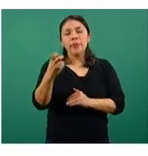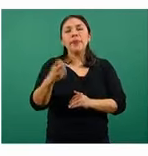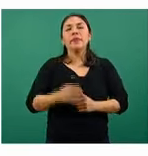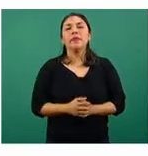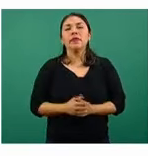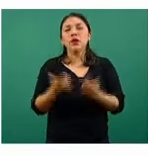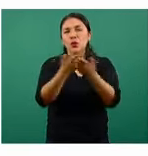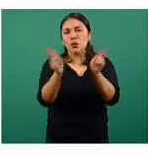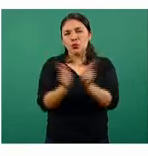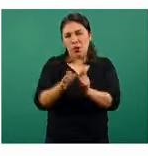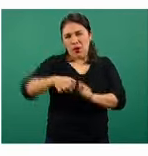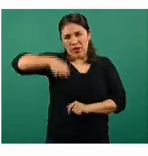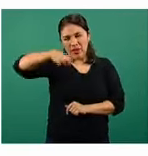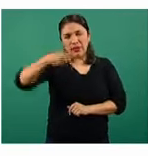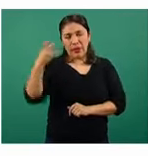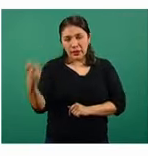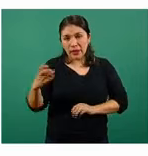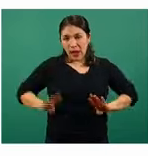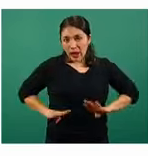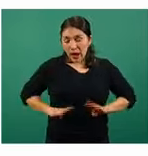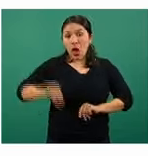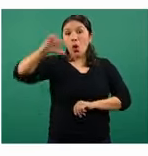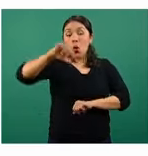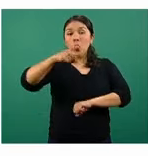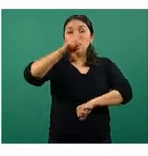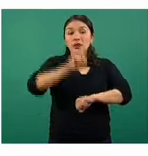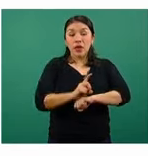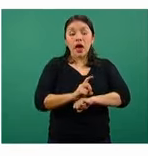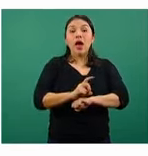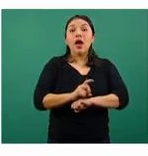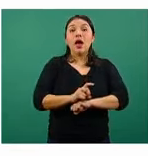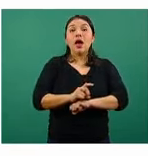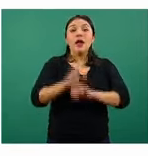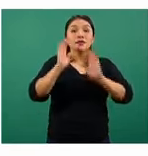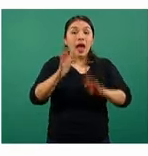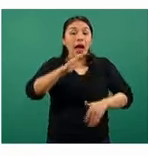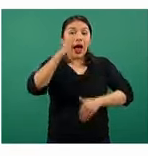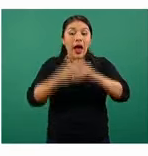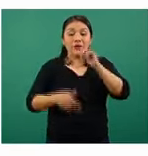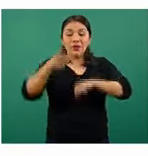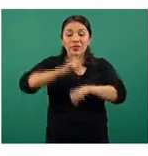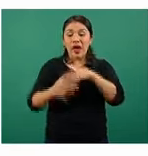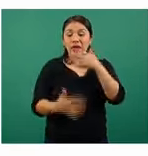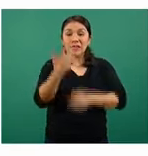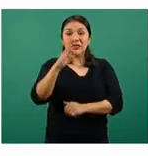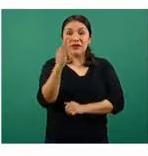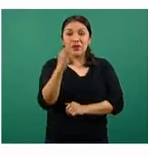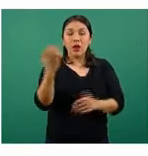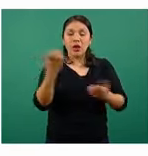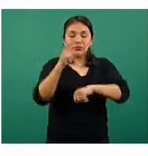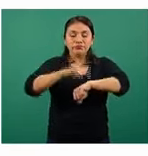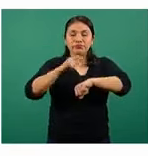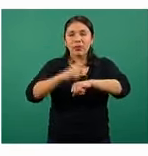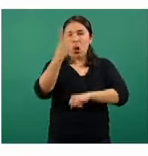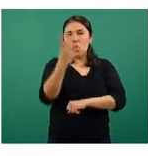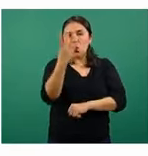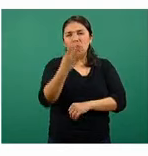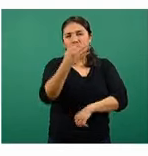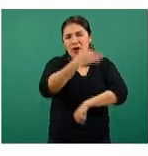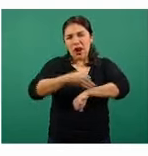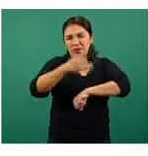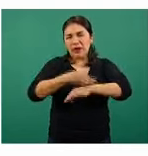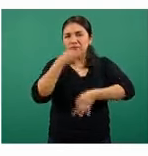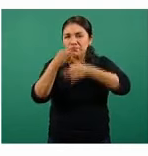más de edad. Y el día de hoy, para el corte del 15 de febrero, esto fue un corte que se realizó a las 4 de la